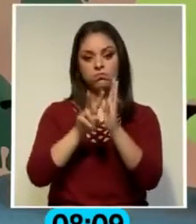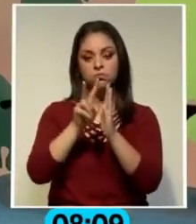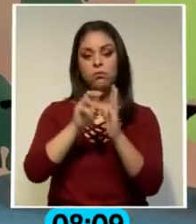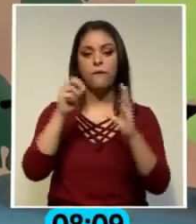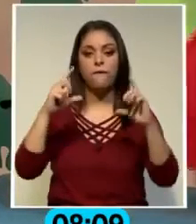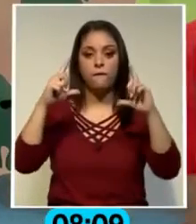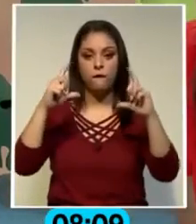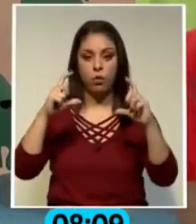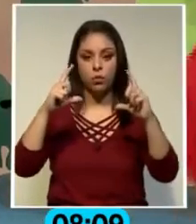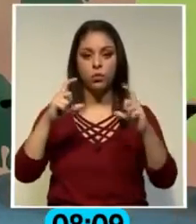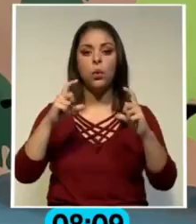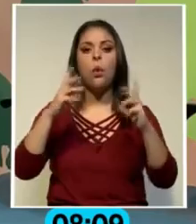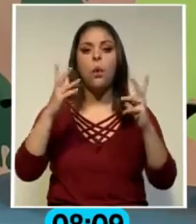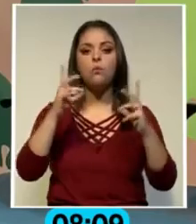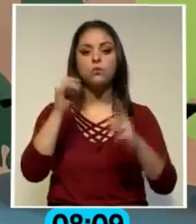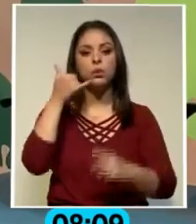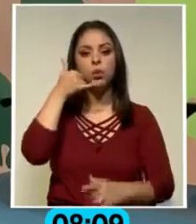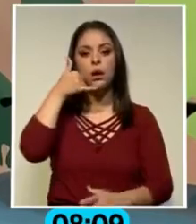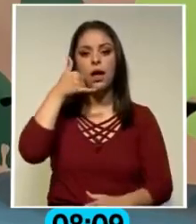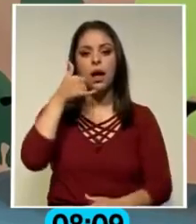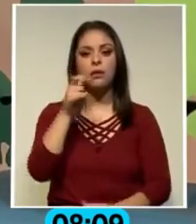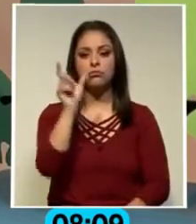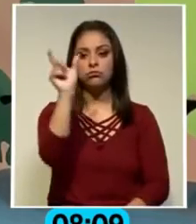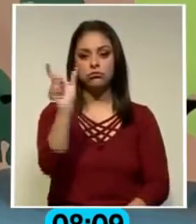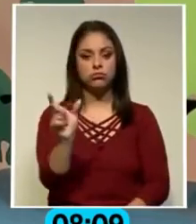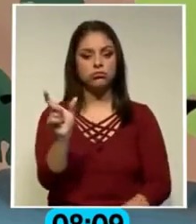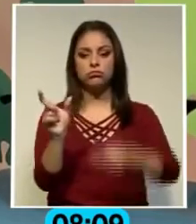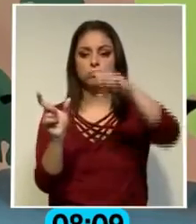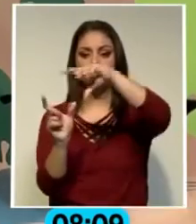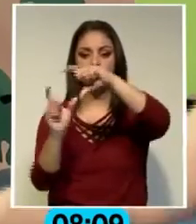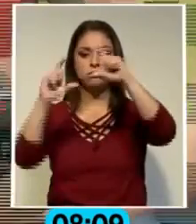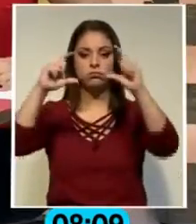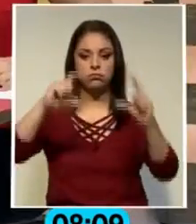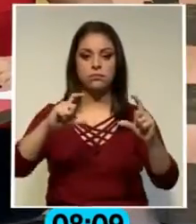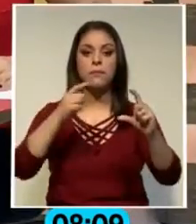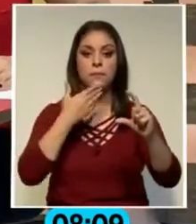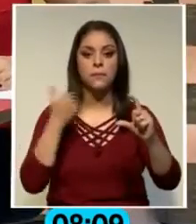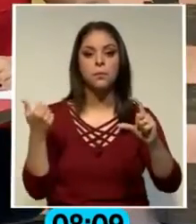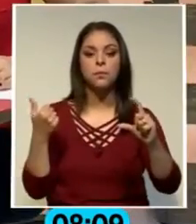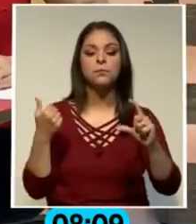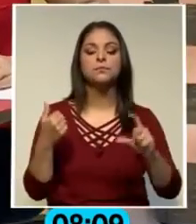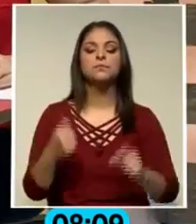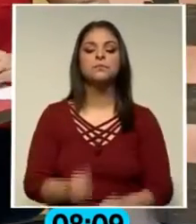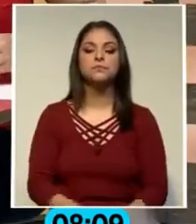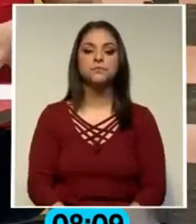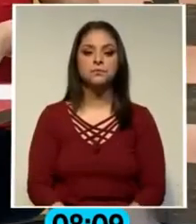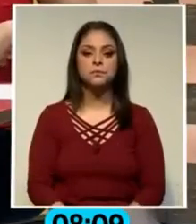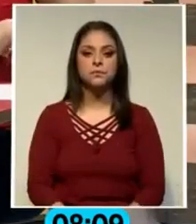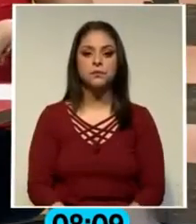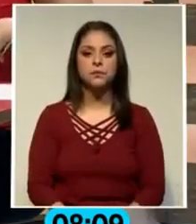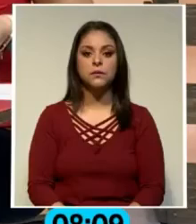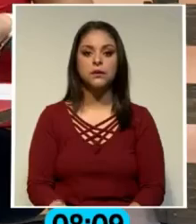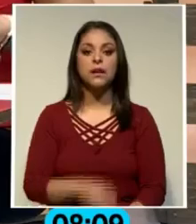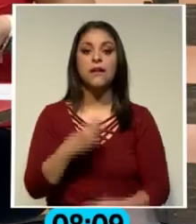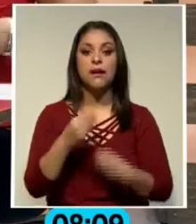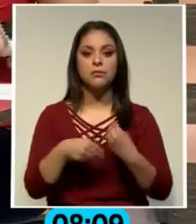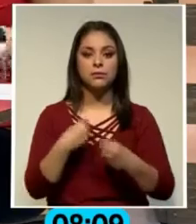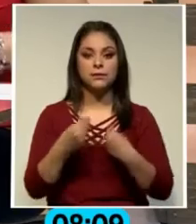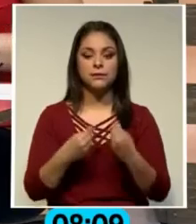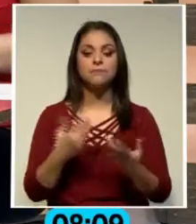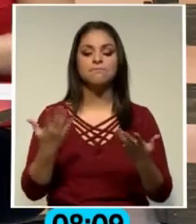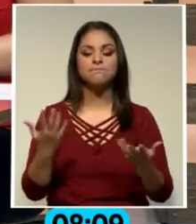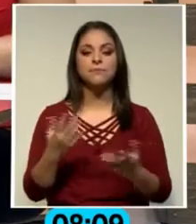posición horizontal. Muy bien, hacia acostado. Muy importante, muy excelente. Importante. ¿Qué vamos a hacer de primero, niña Ley? Vamos a hacer este rótulo.